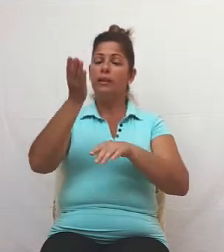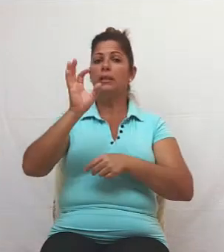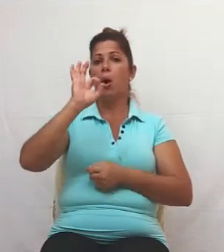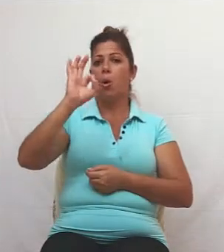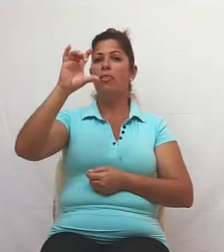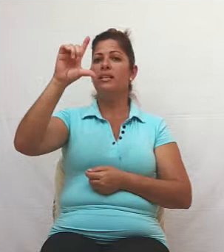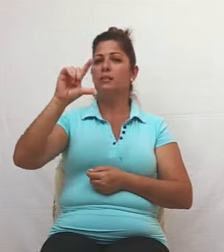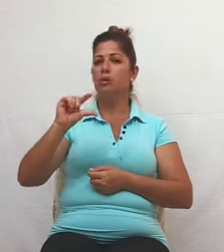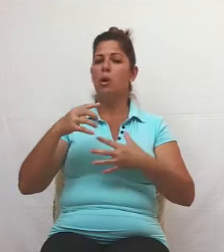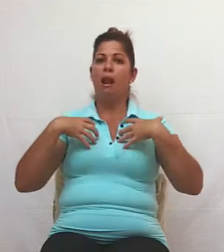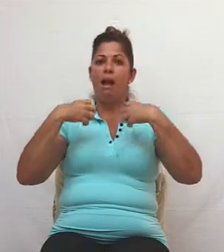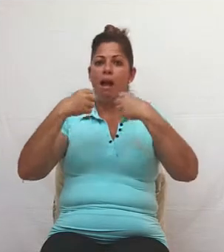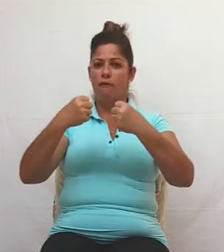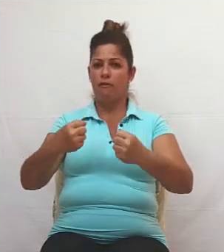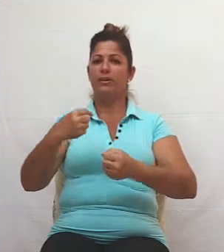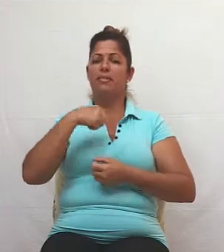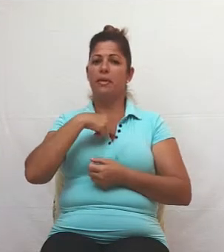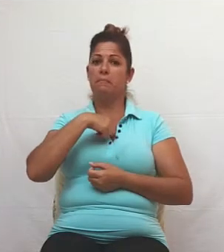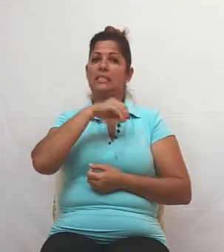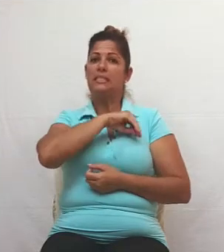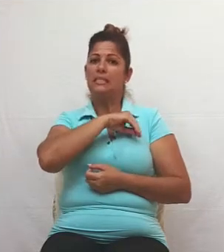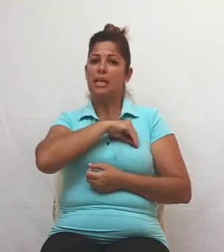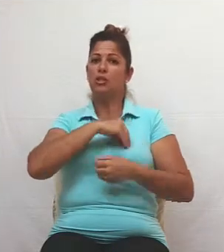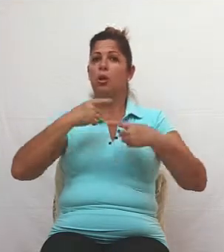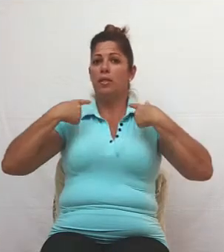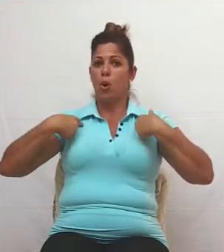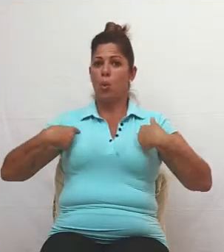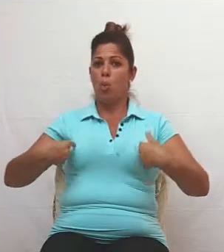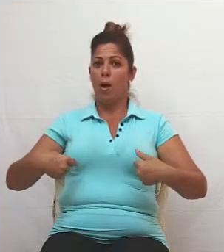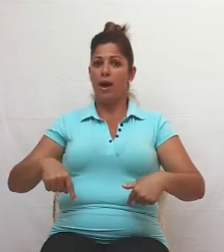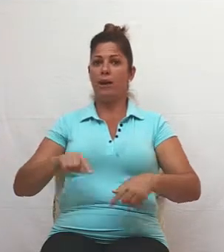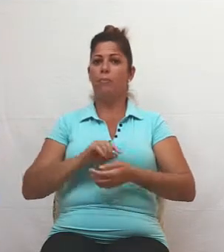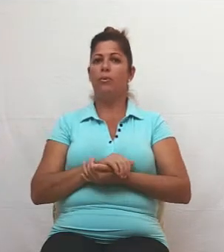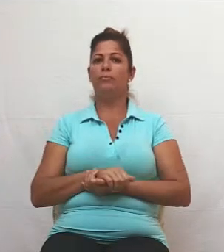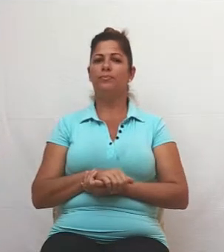aumenta o disminuye la intensidad de mis sensaciones corporales